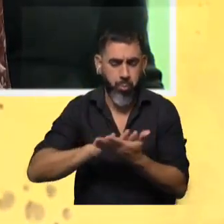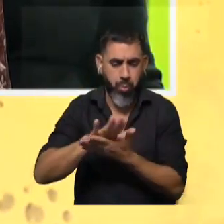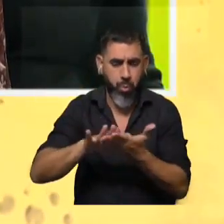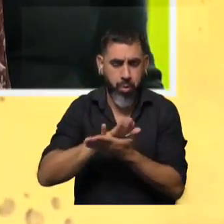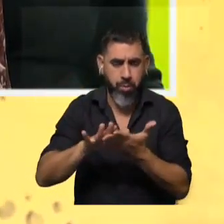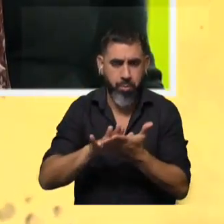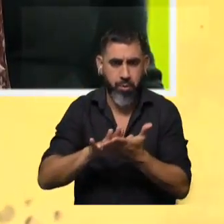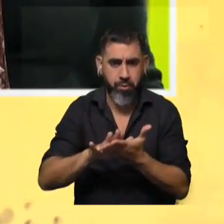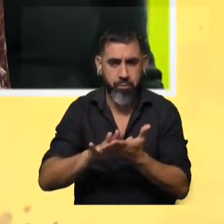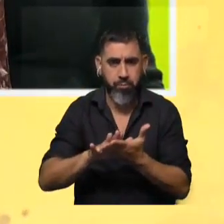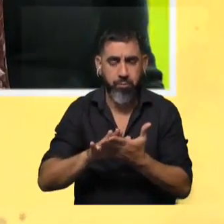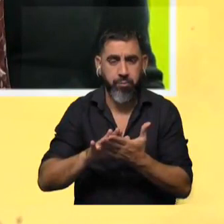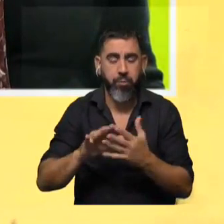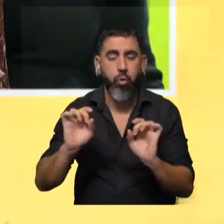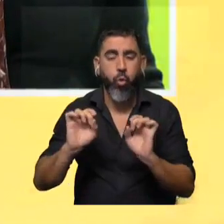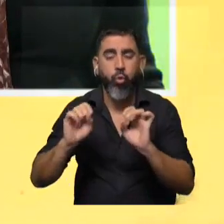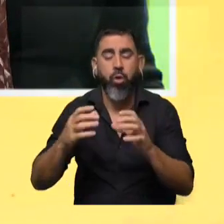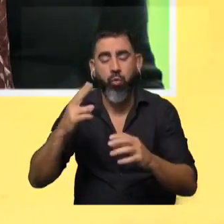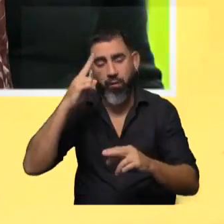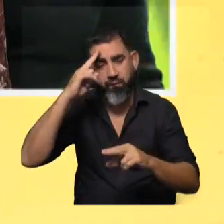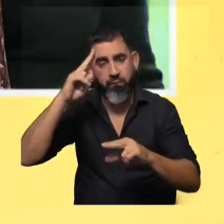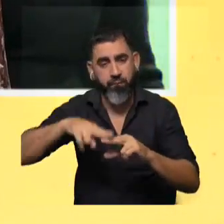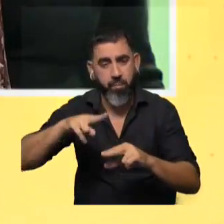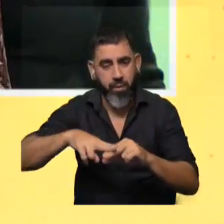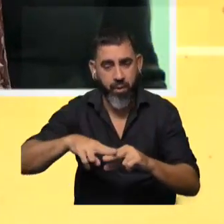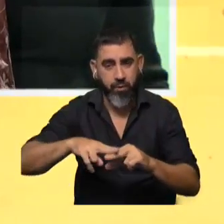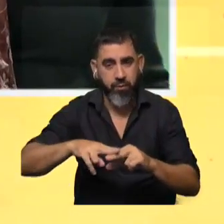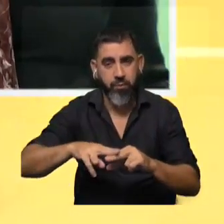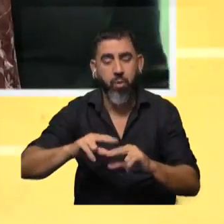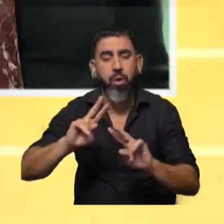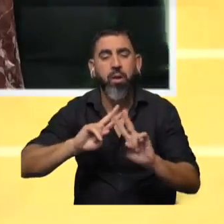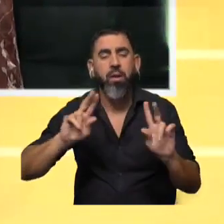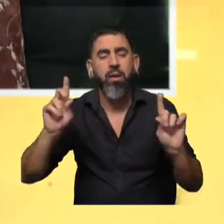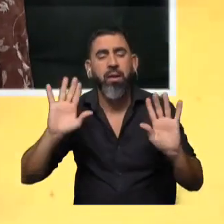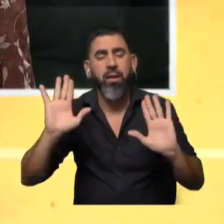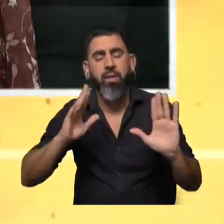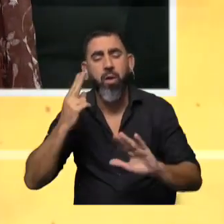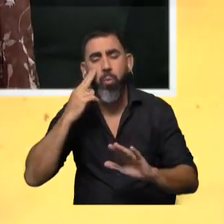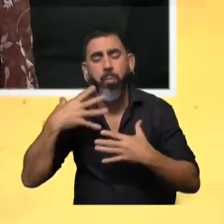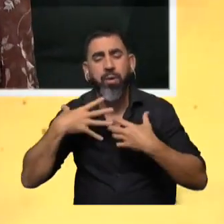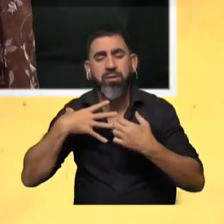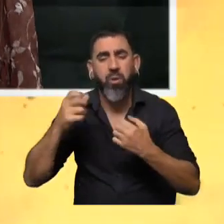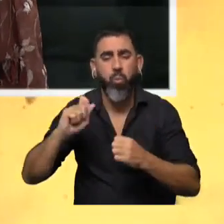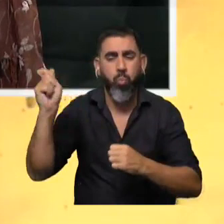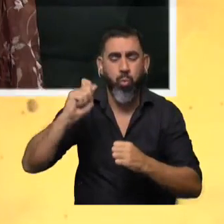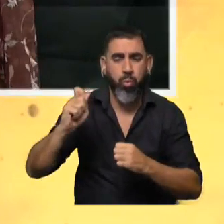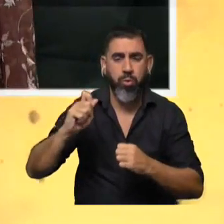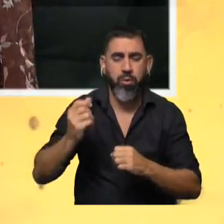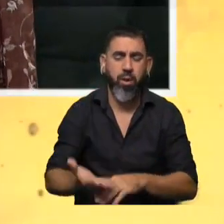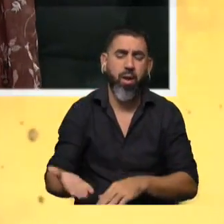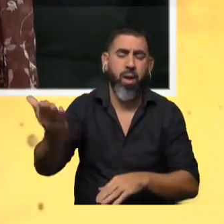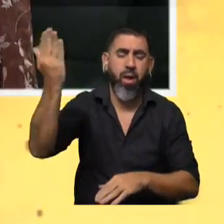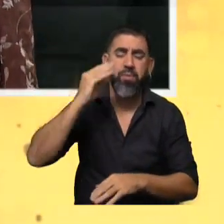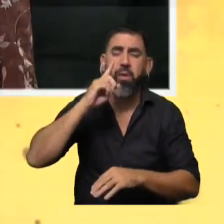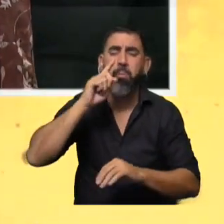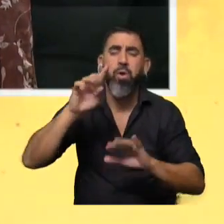a transmisión de enfermedades. Ni siquiera era un problema de salud pública. La leishmaniasis no existía y remotamente a